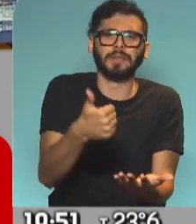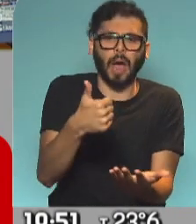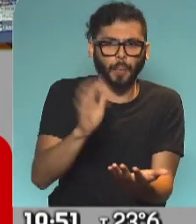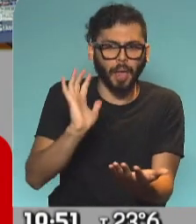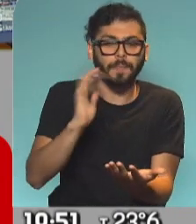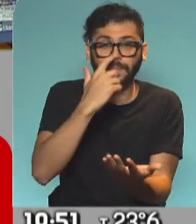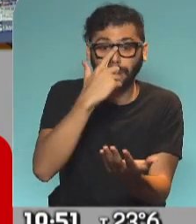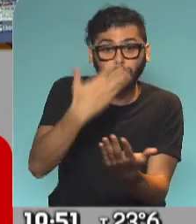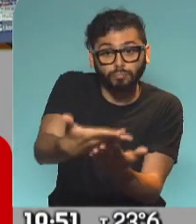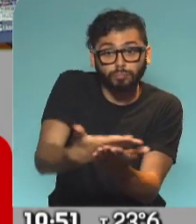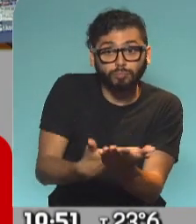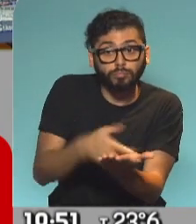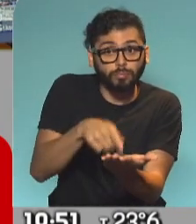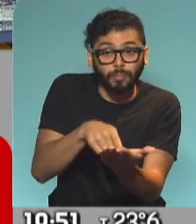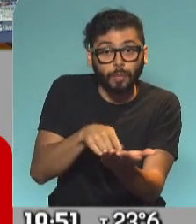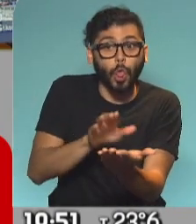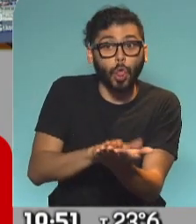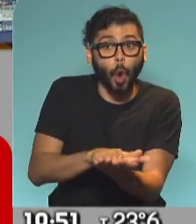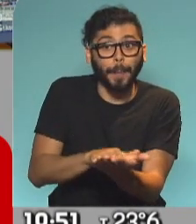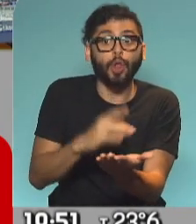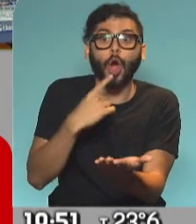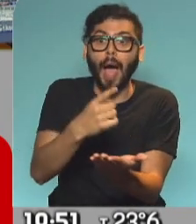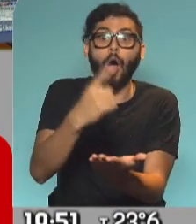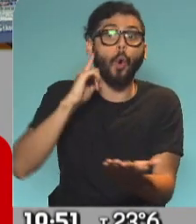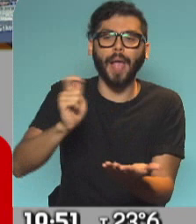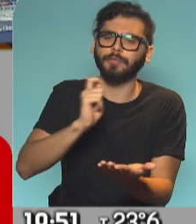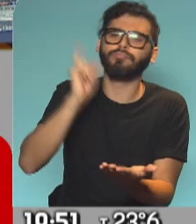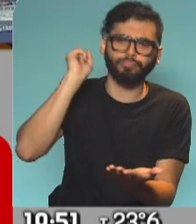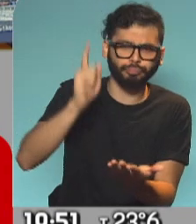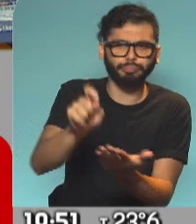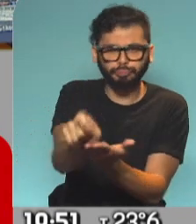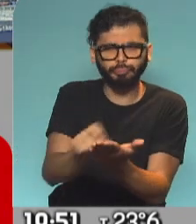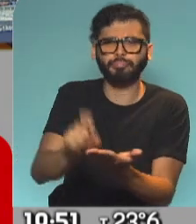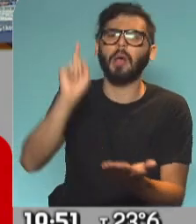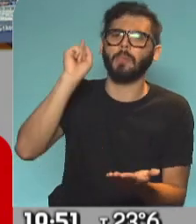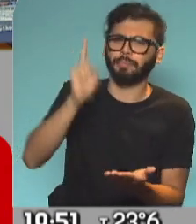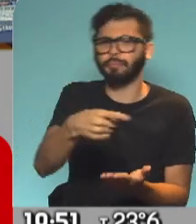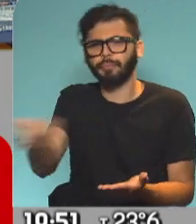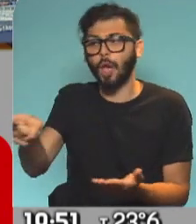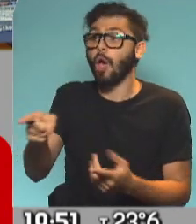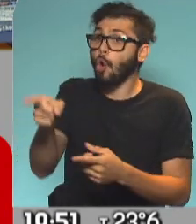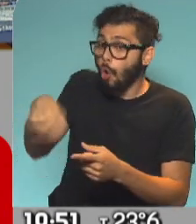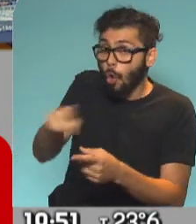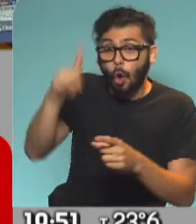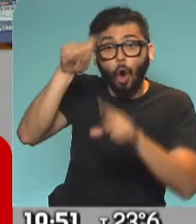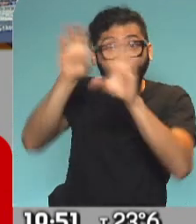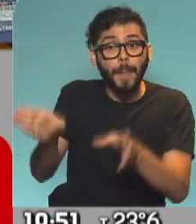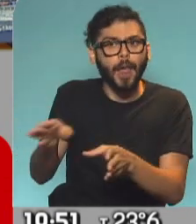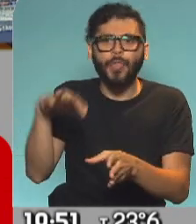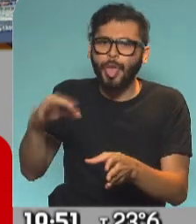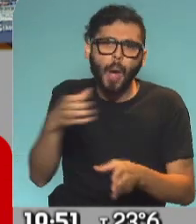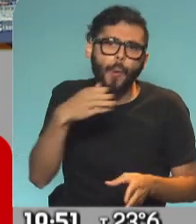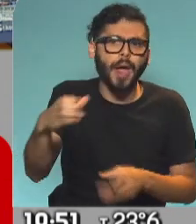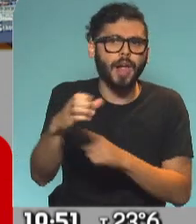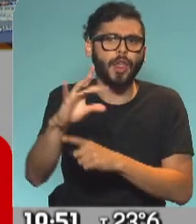que estamos viendo, dicta la medida cautelar que le dice suministrenle de manera urgente el tratamiento